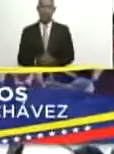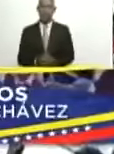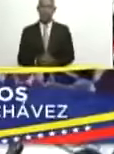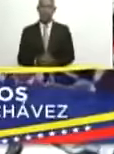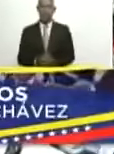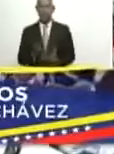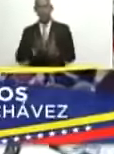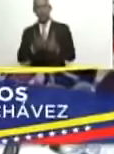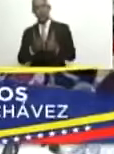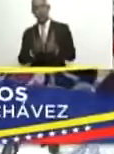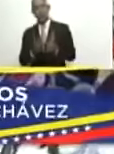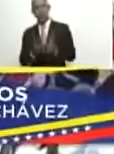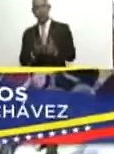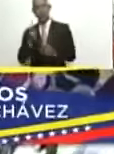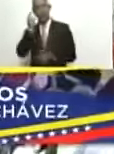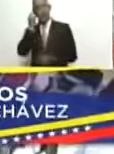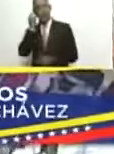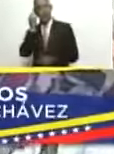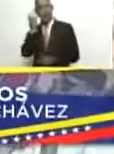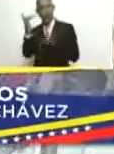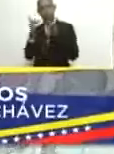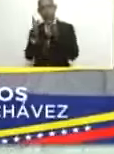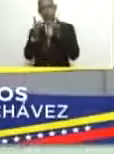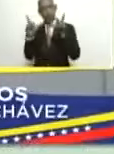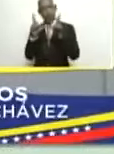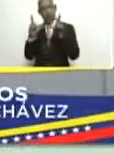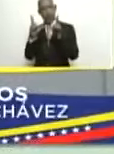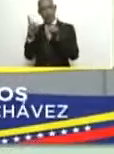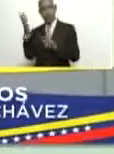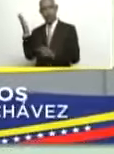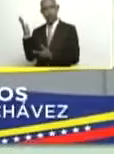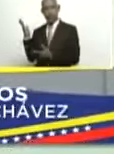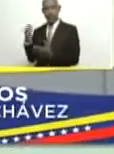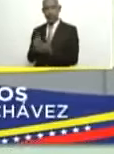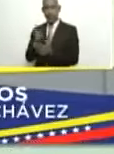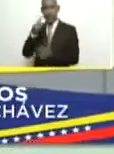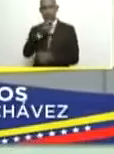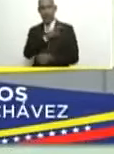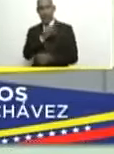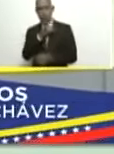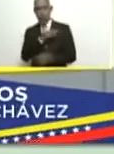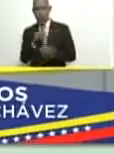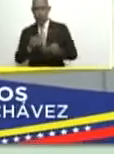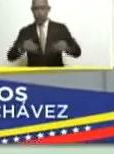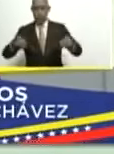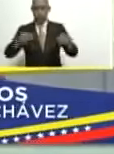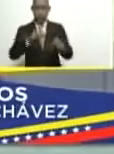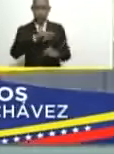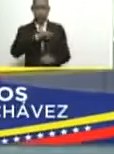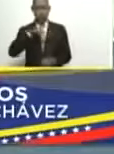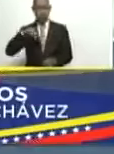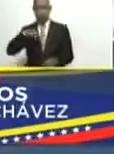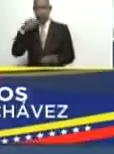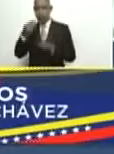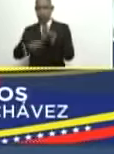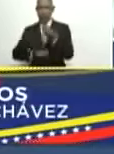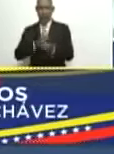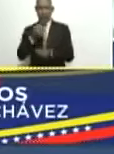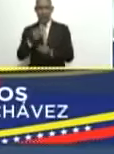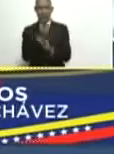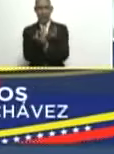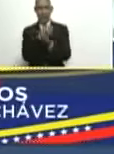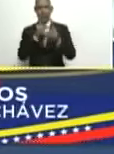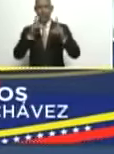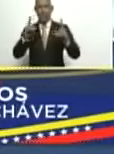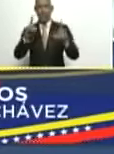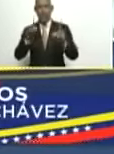Así que, Bárbara, el socialismo en lo territorial para empoderar y para construir una democracia